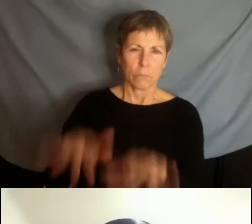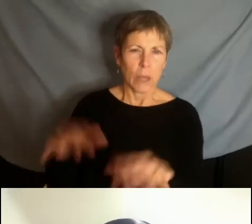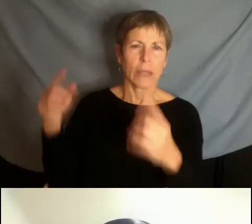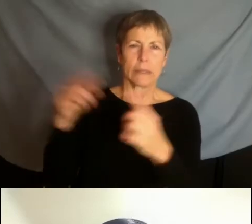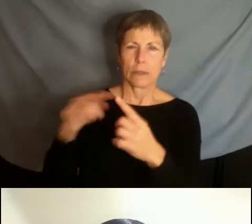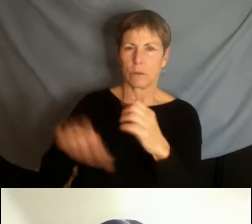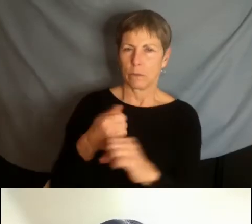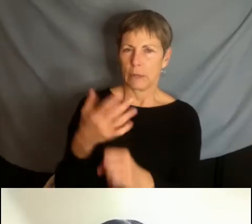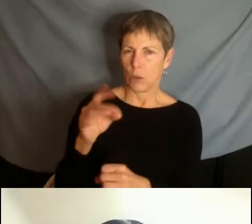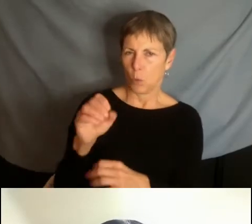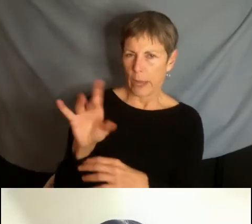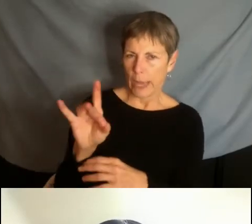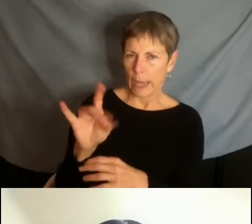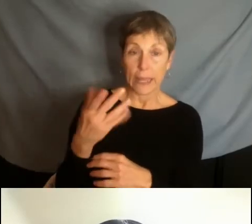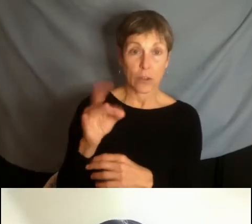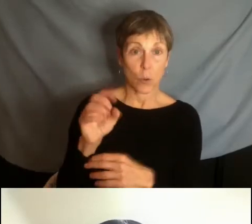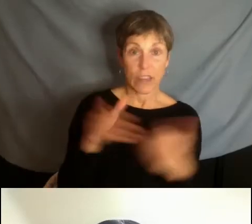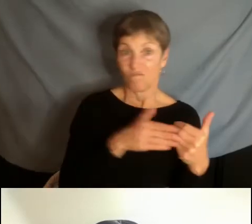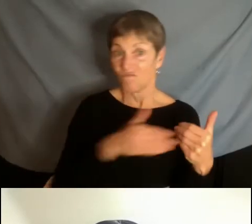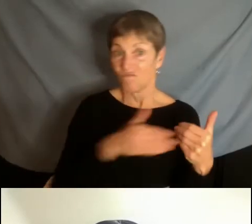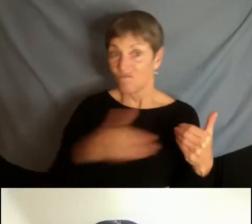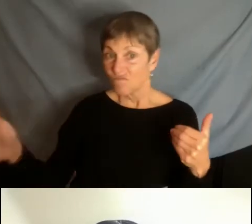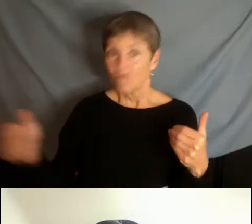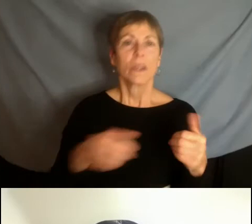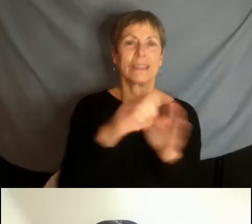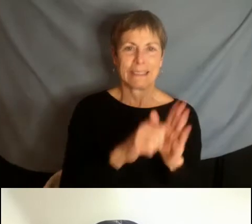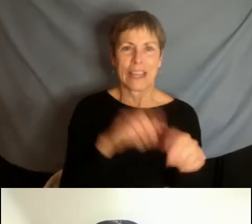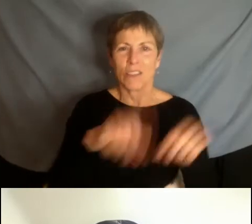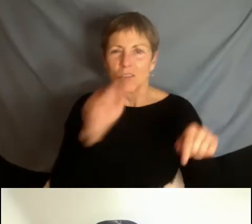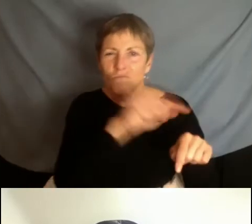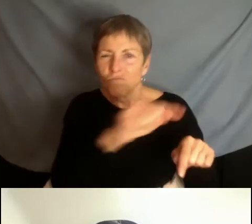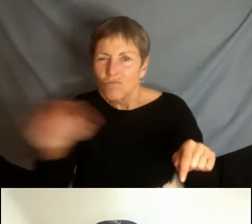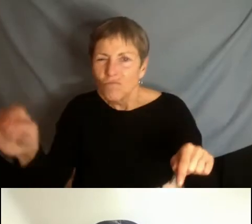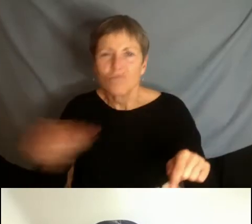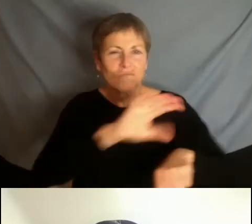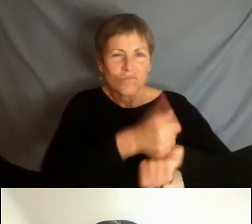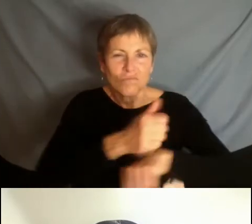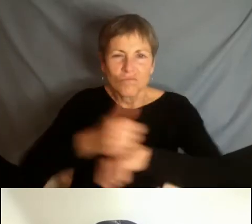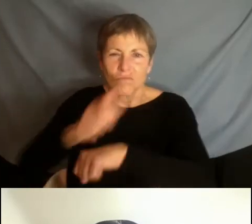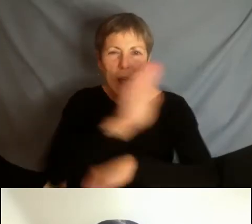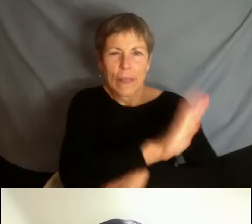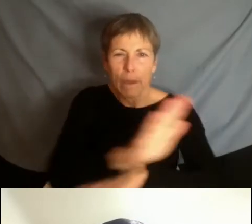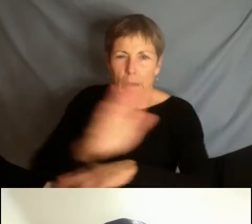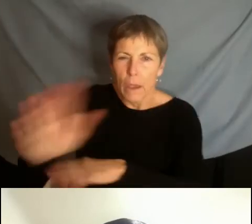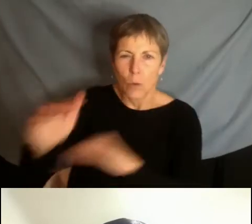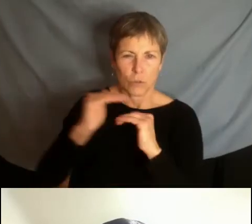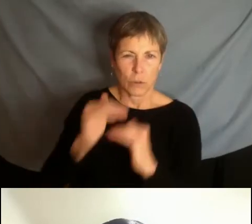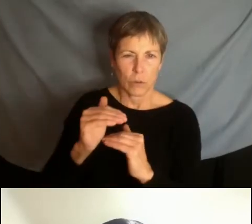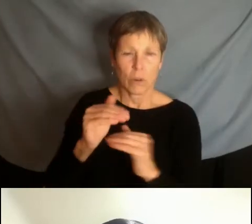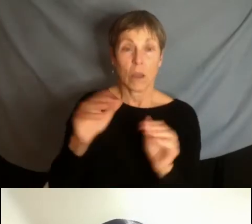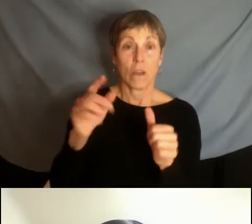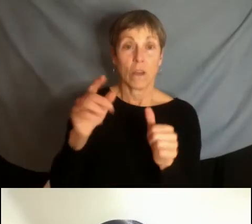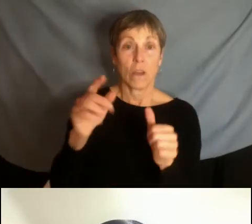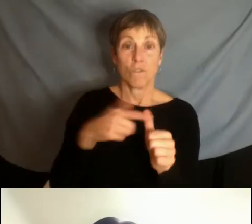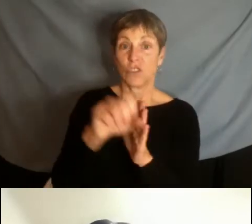Entonces, no había nada después de 1808. Entonces, en 1808, los estados establecieron sus